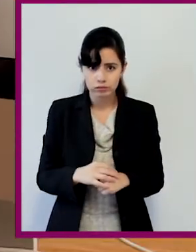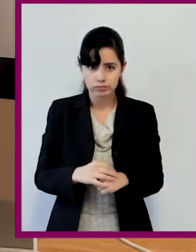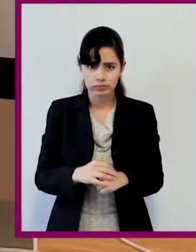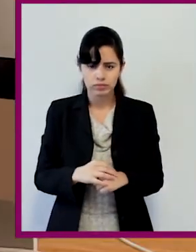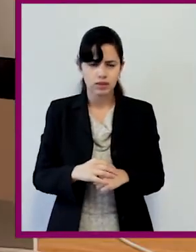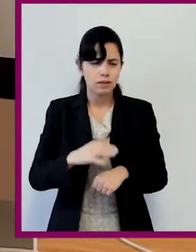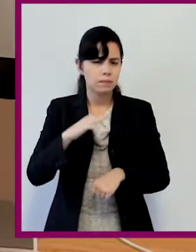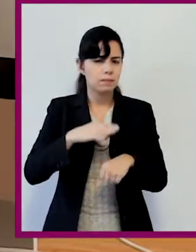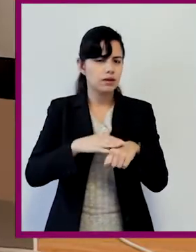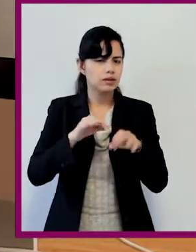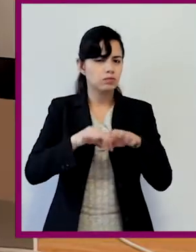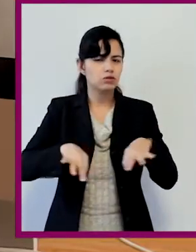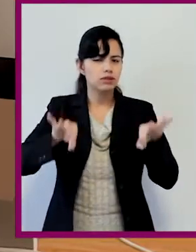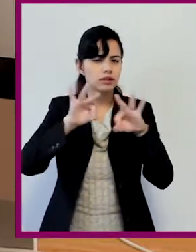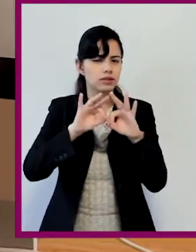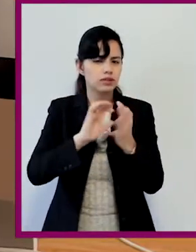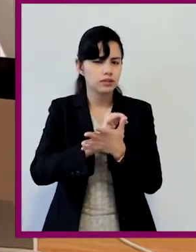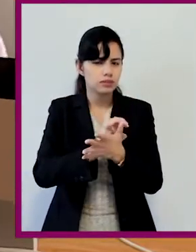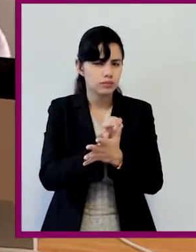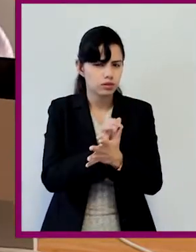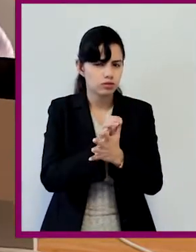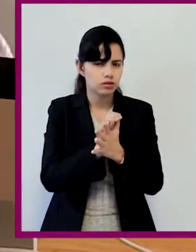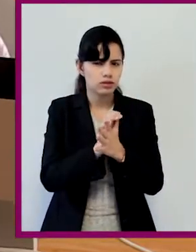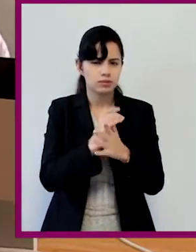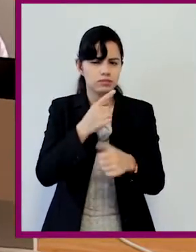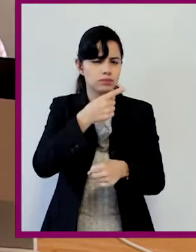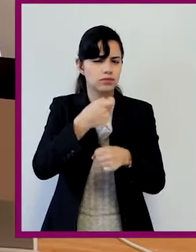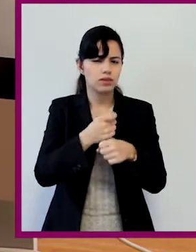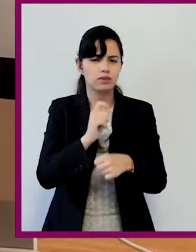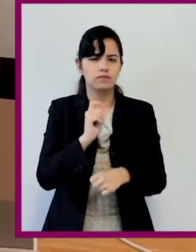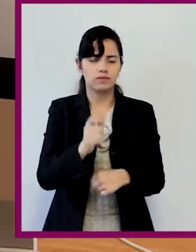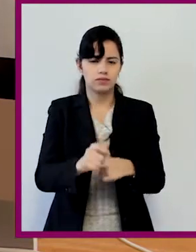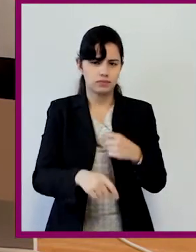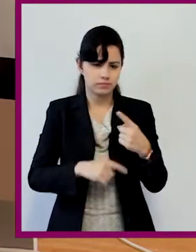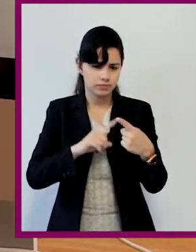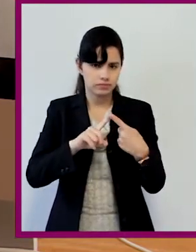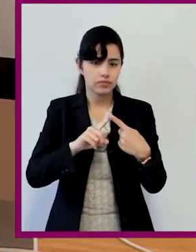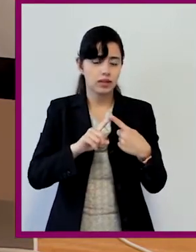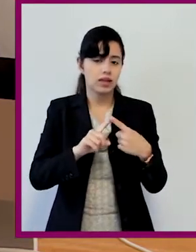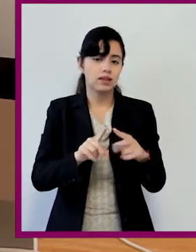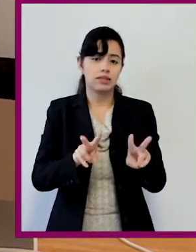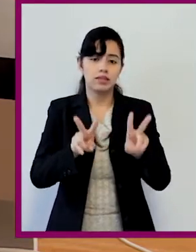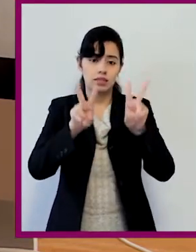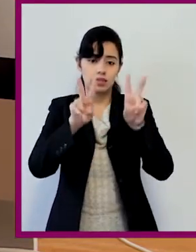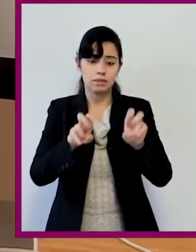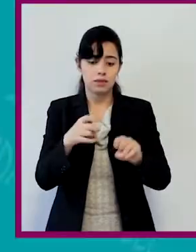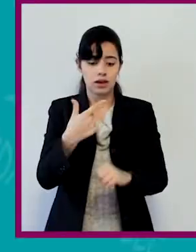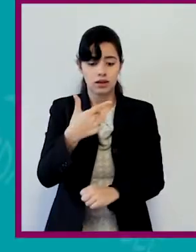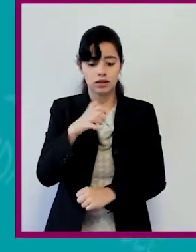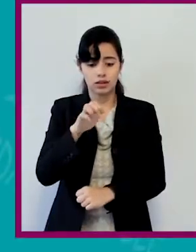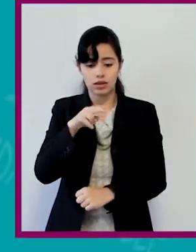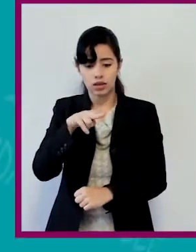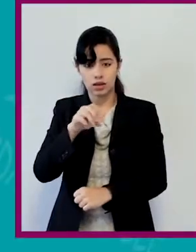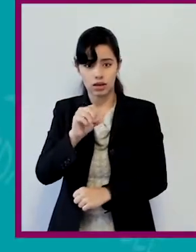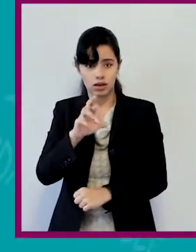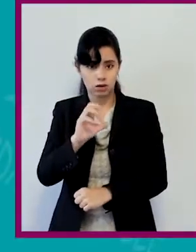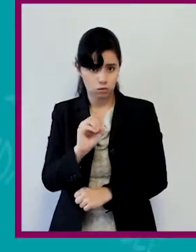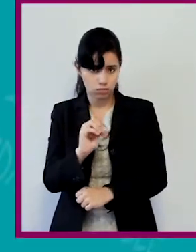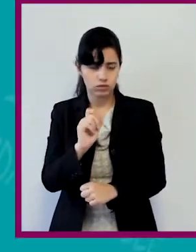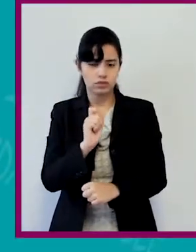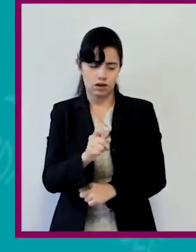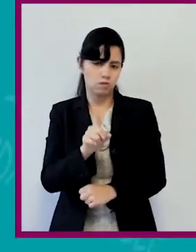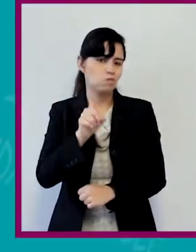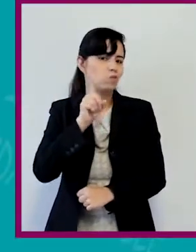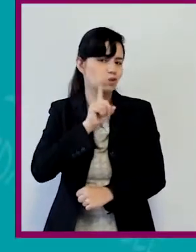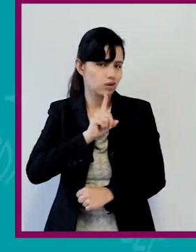que existen son sin duda el tema de género, es decir, hacia las mujeres. Todavía a las mujeres se